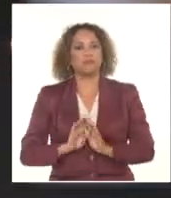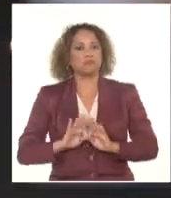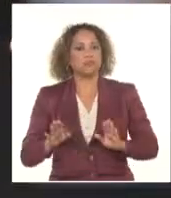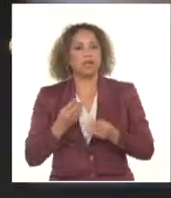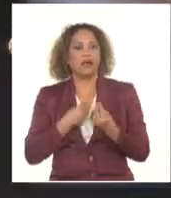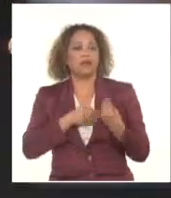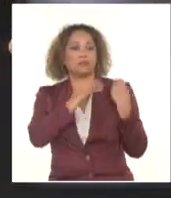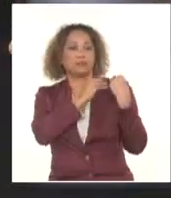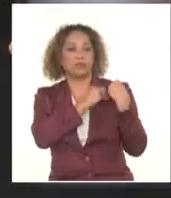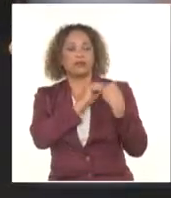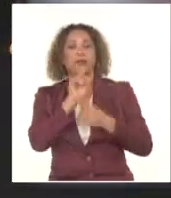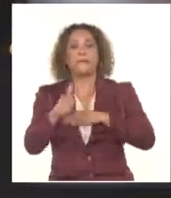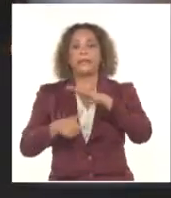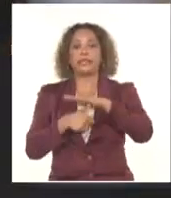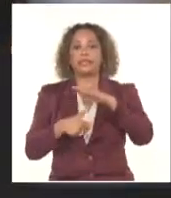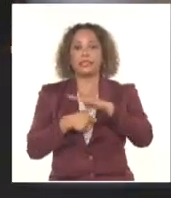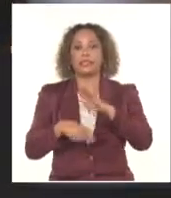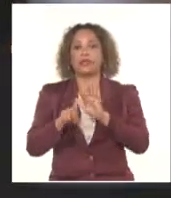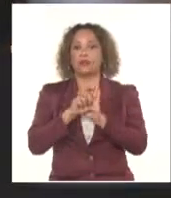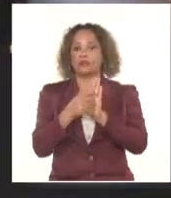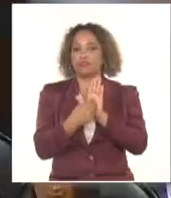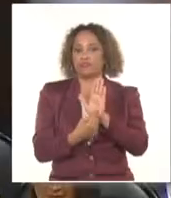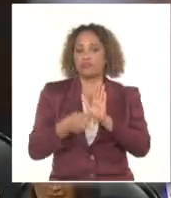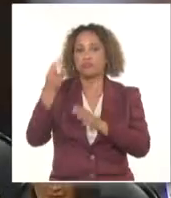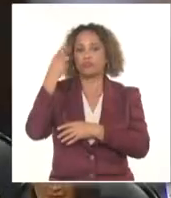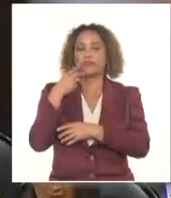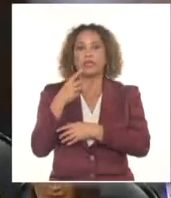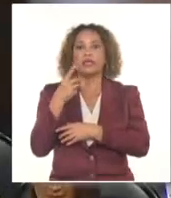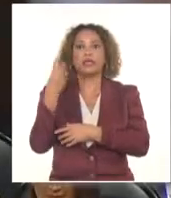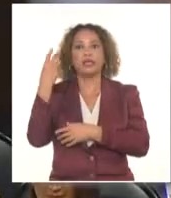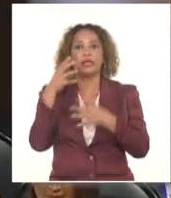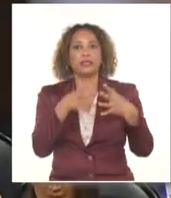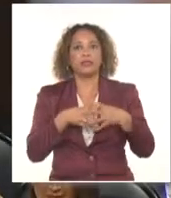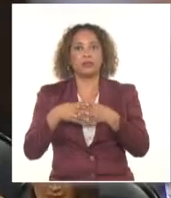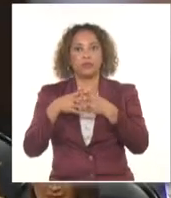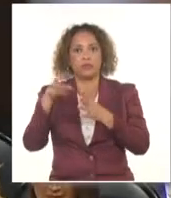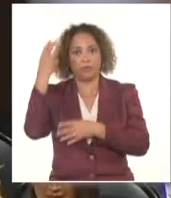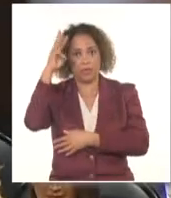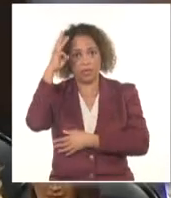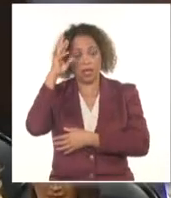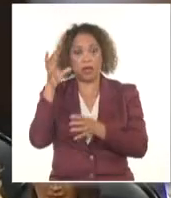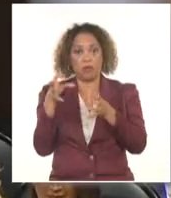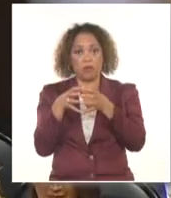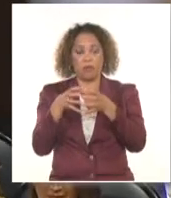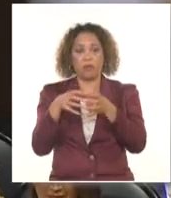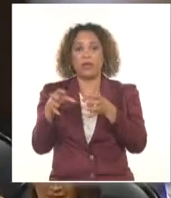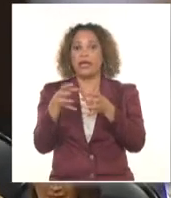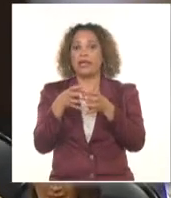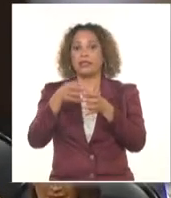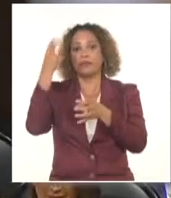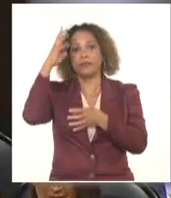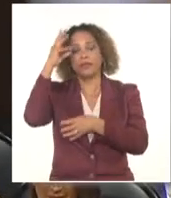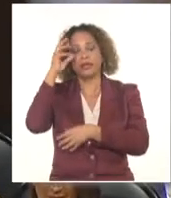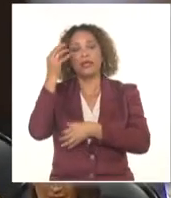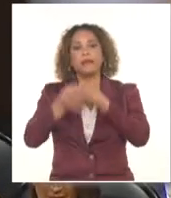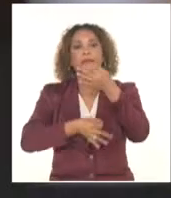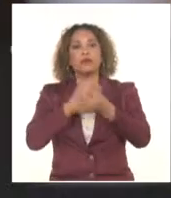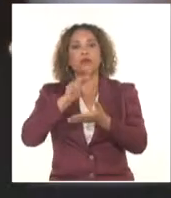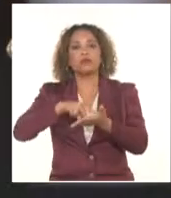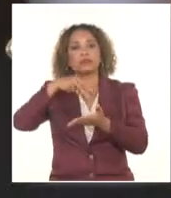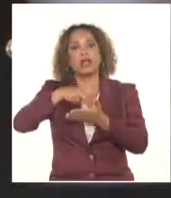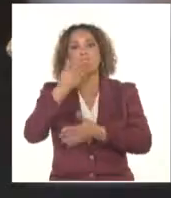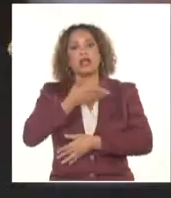presidenta constitucional de los Estados Unidos Mexicanos Claudia shb ofreció un mensaje a la nación en el que luego de